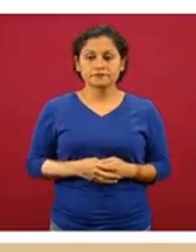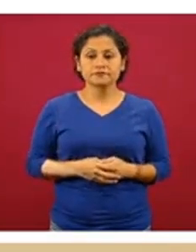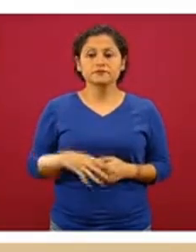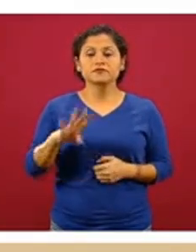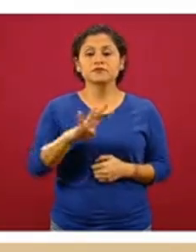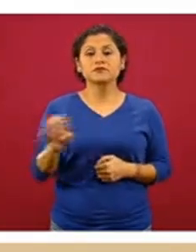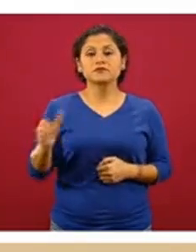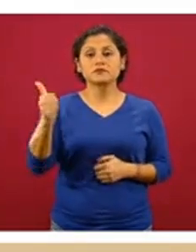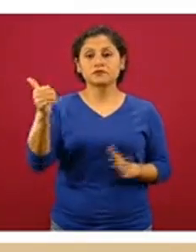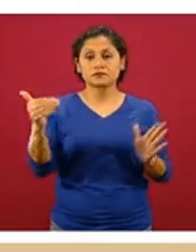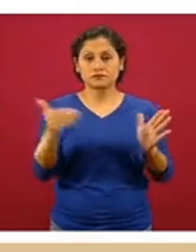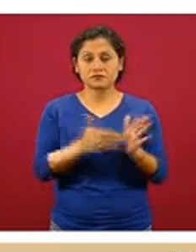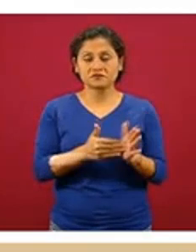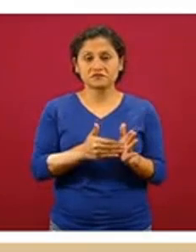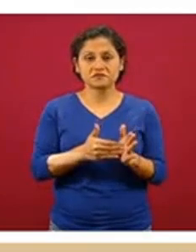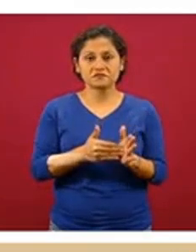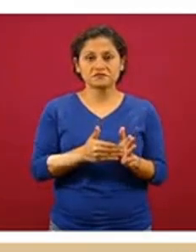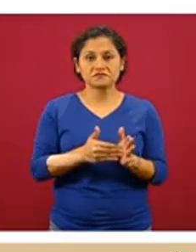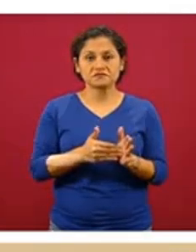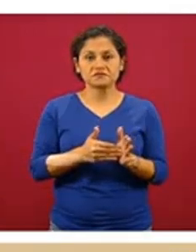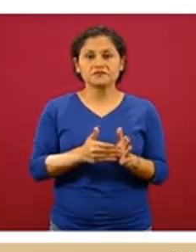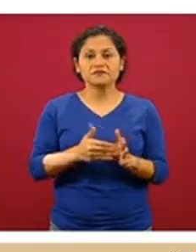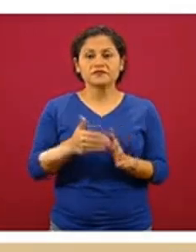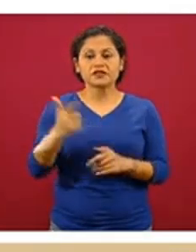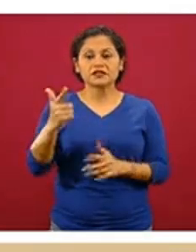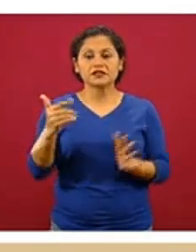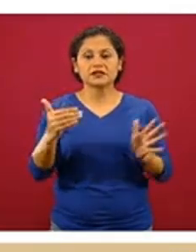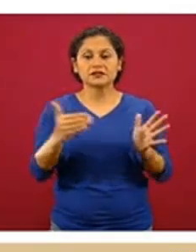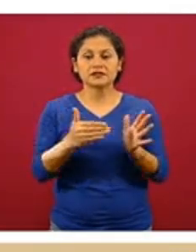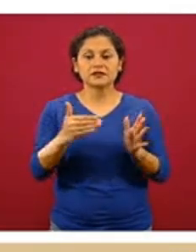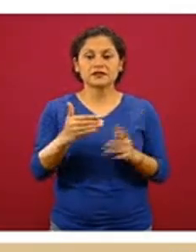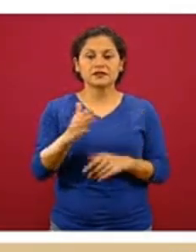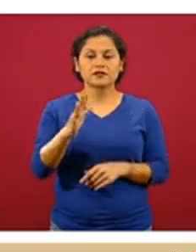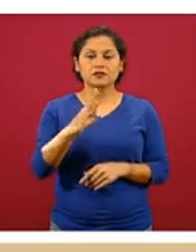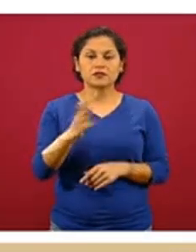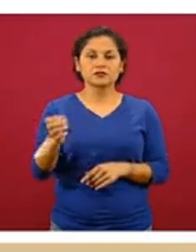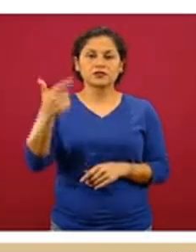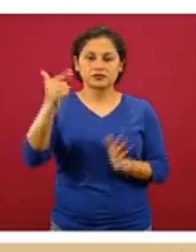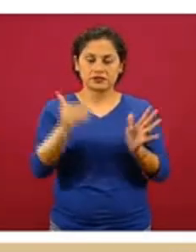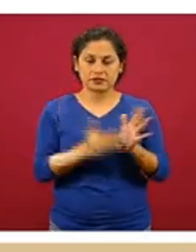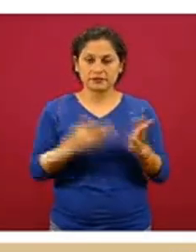406.000 o casi 7.000 personas han sido estudiadas y han resultado en estas